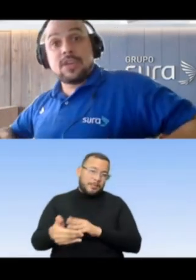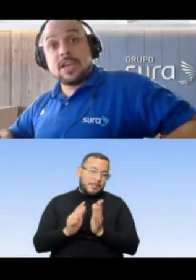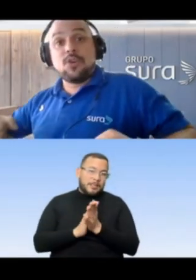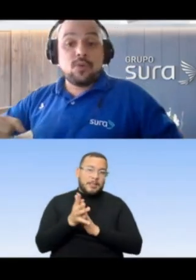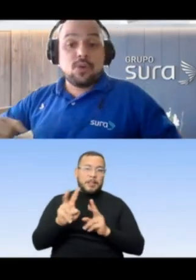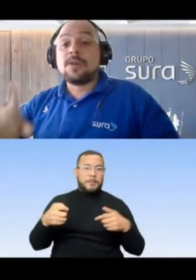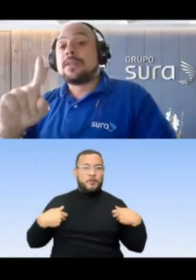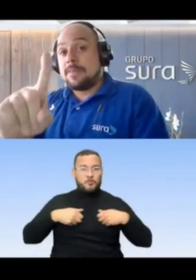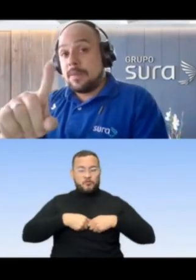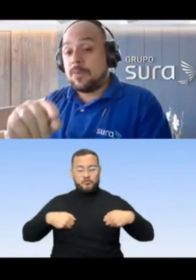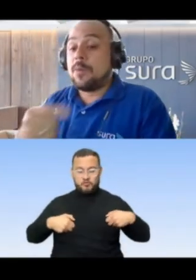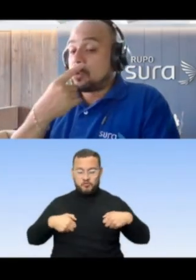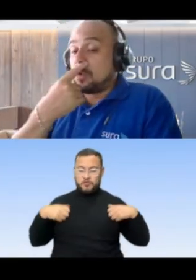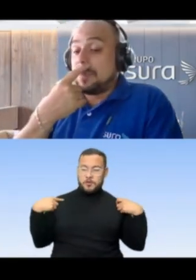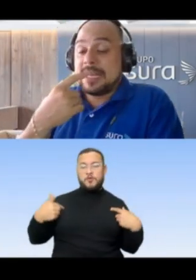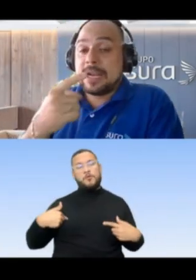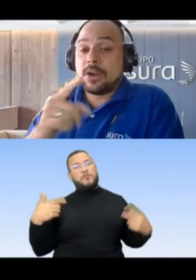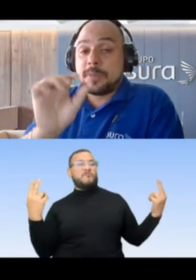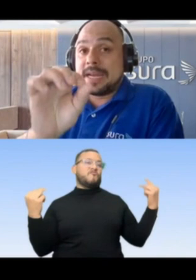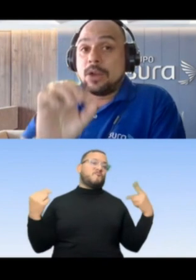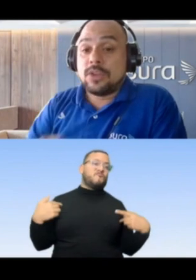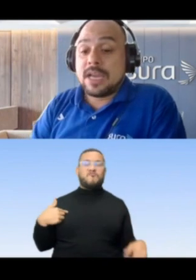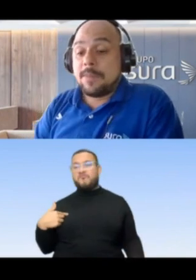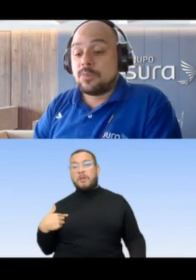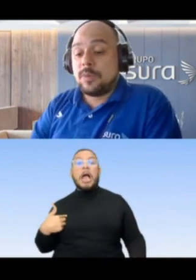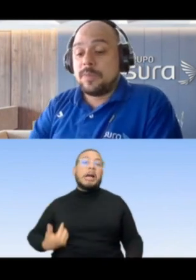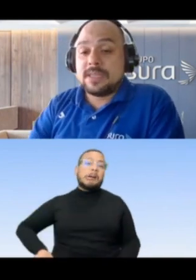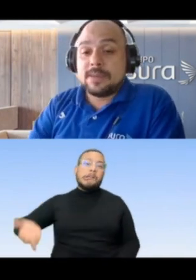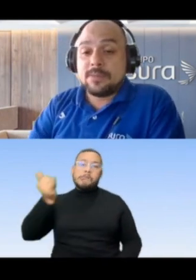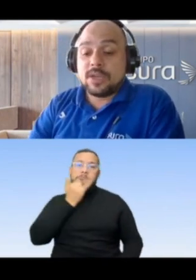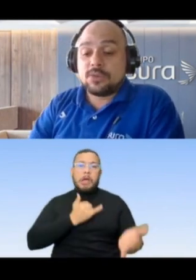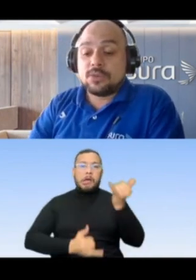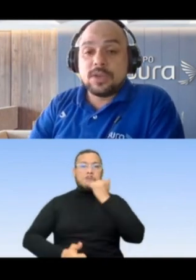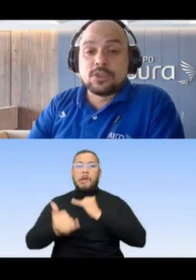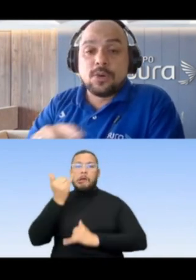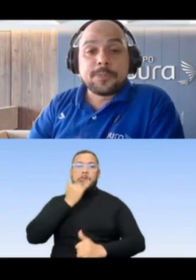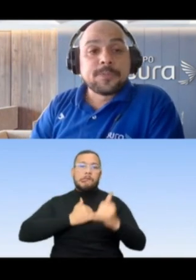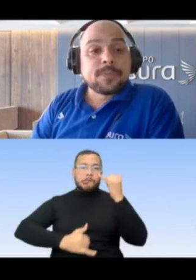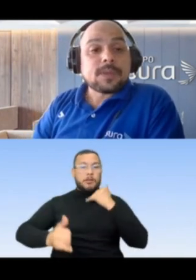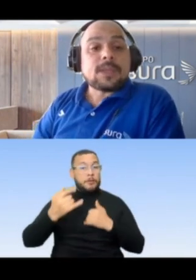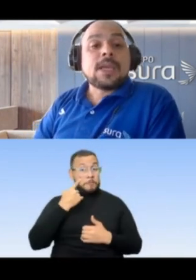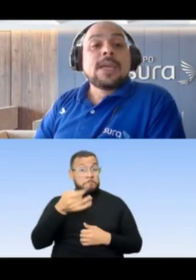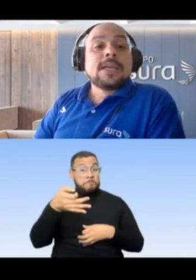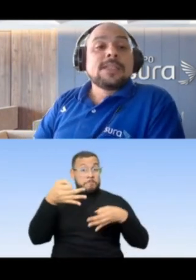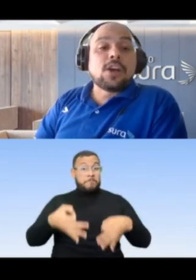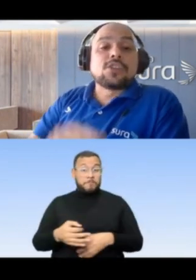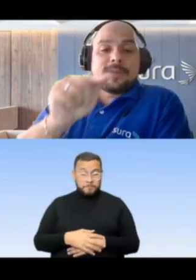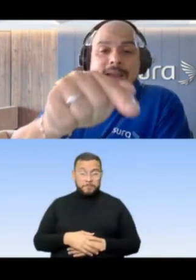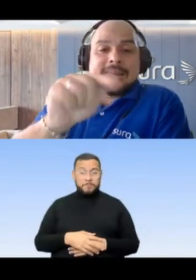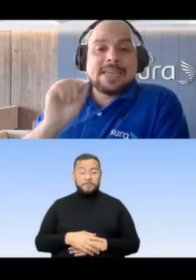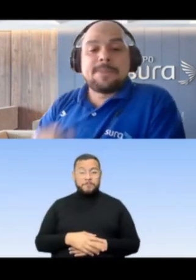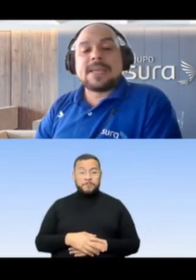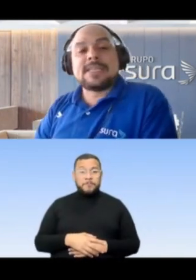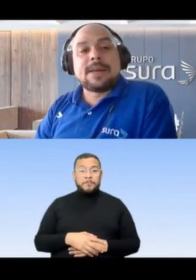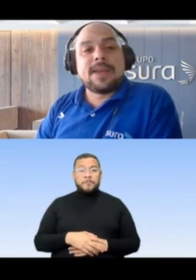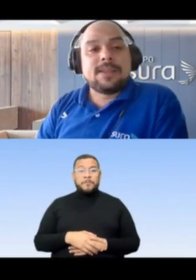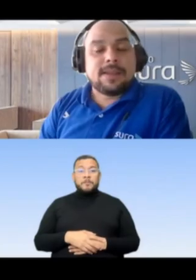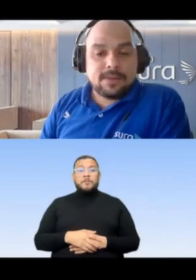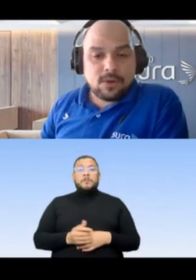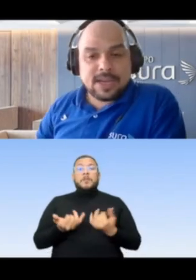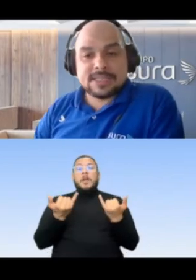que soy el muy, también podemos cometer errores para que lo tengamos muy presente, muchachos. ¿Listo? Chicos,